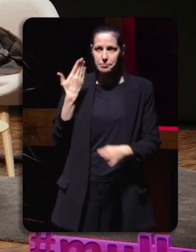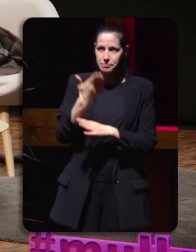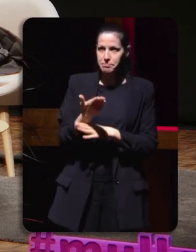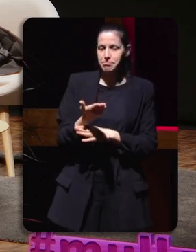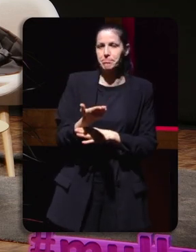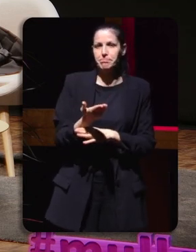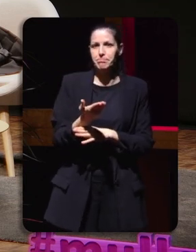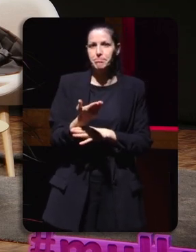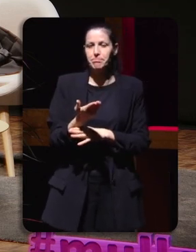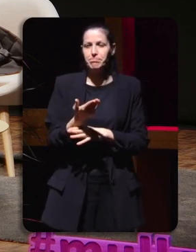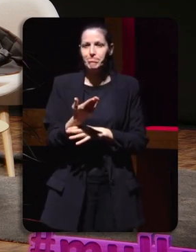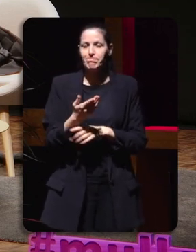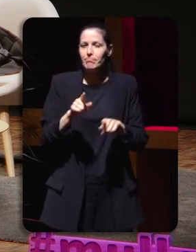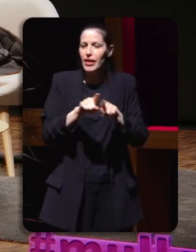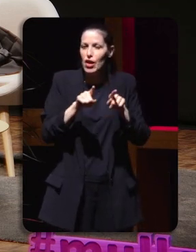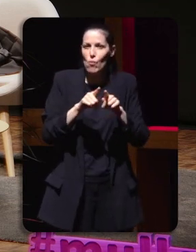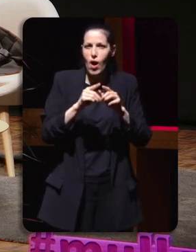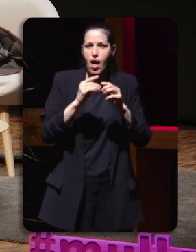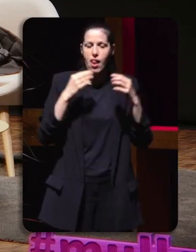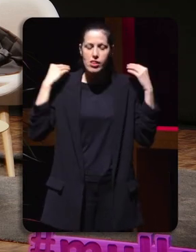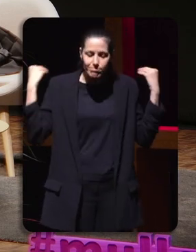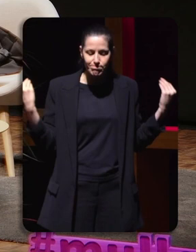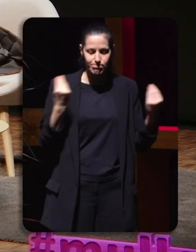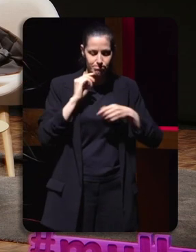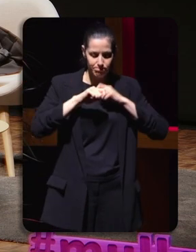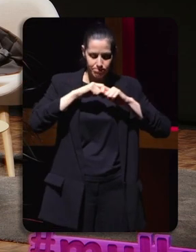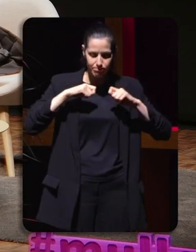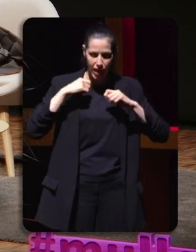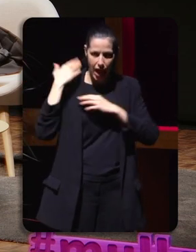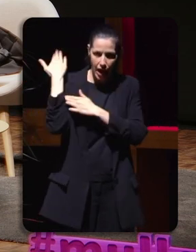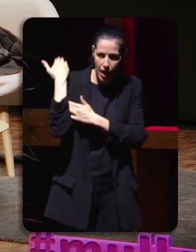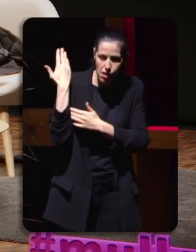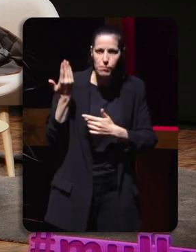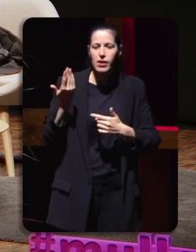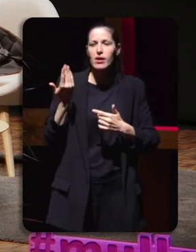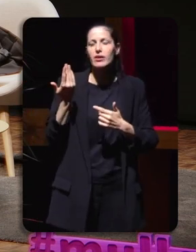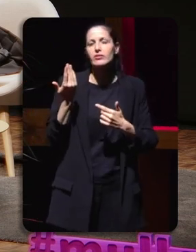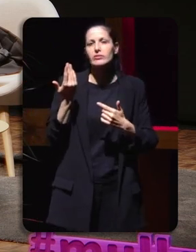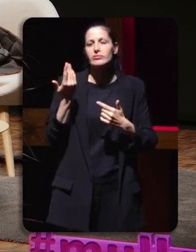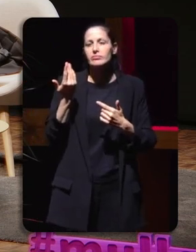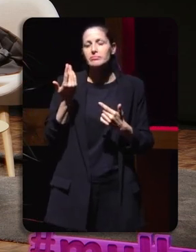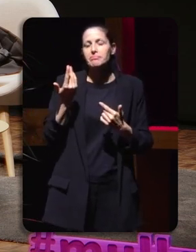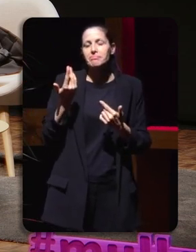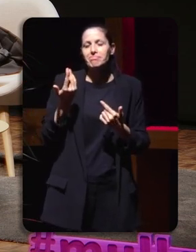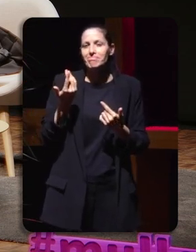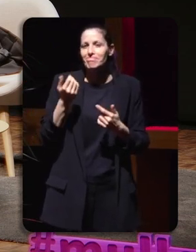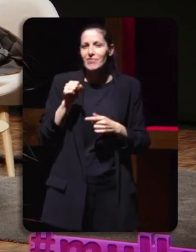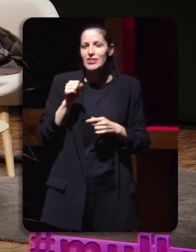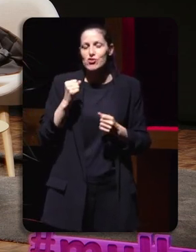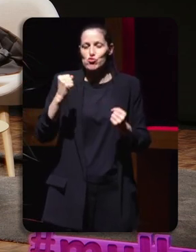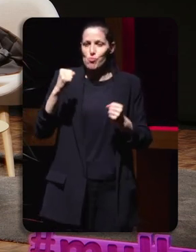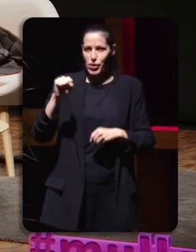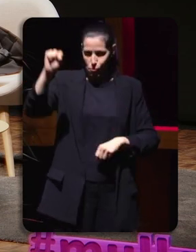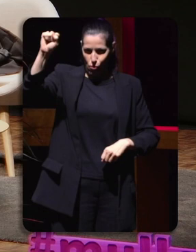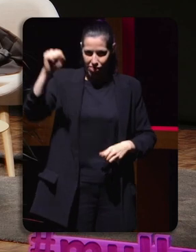y a concentrarte más o menos en este superpoder qué es lo que sucede que que es una